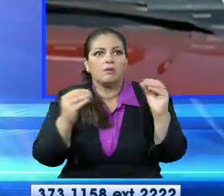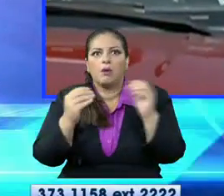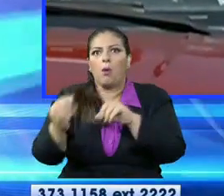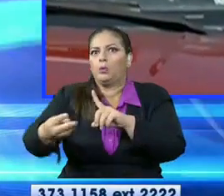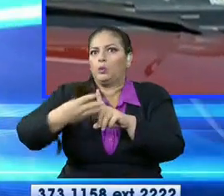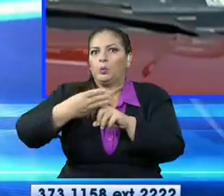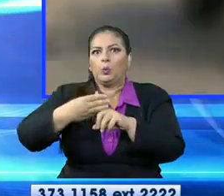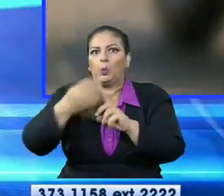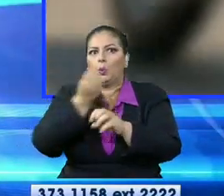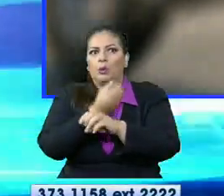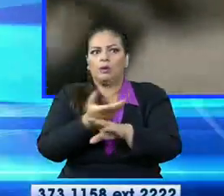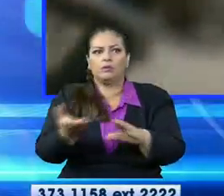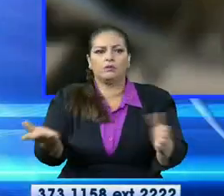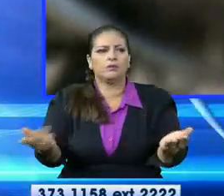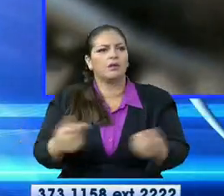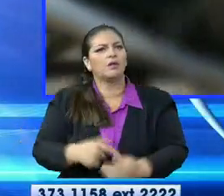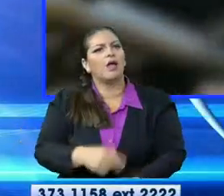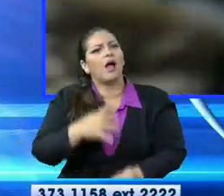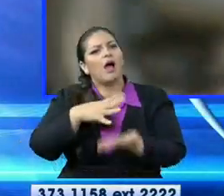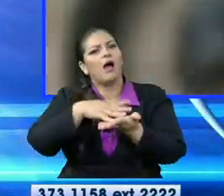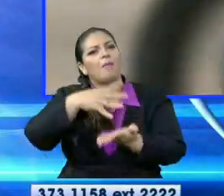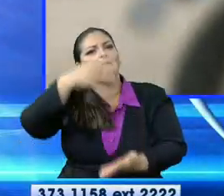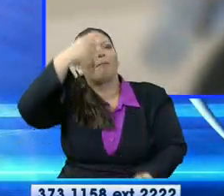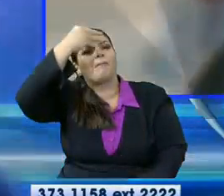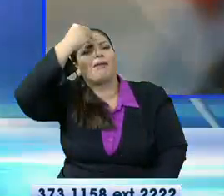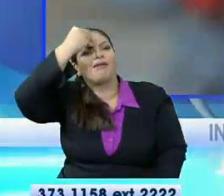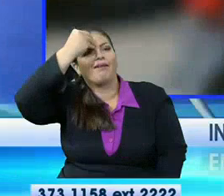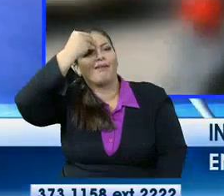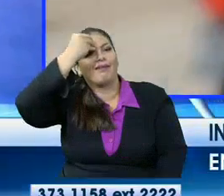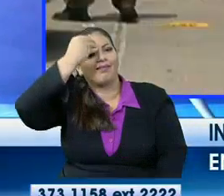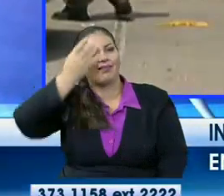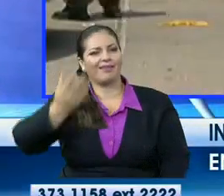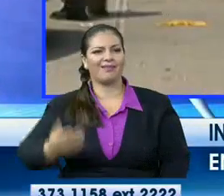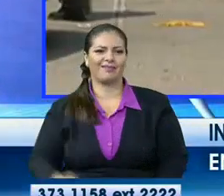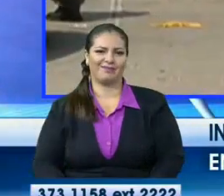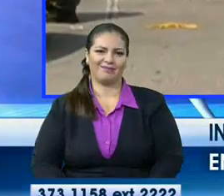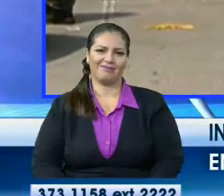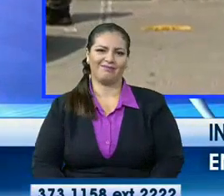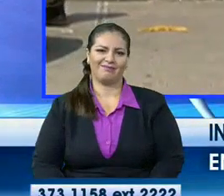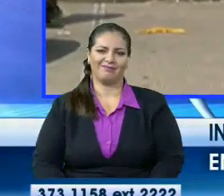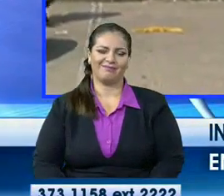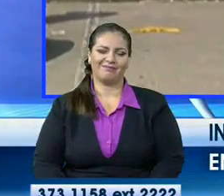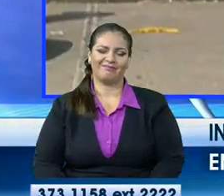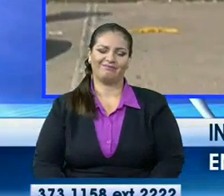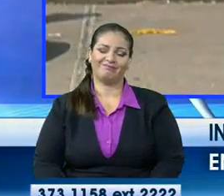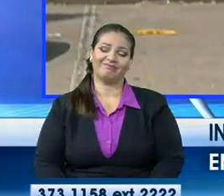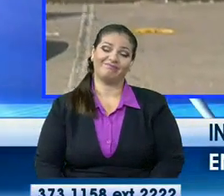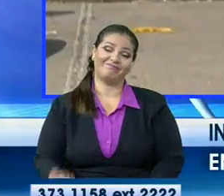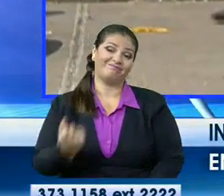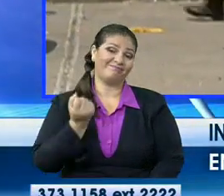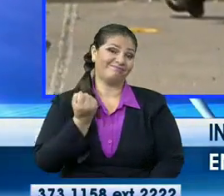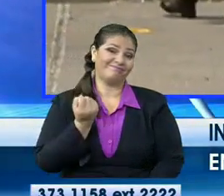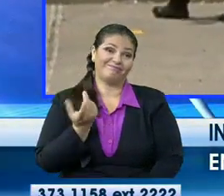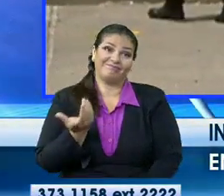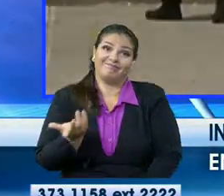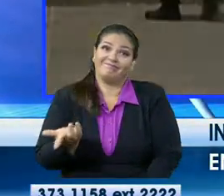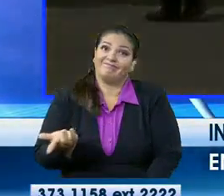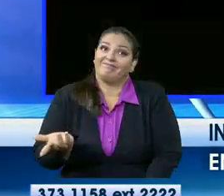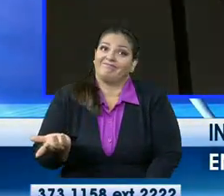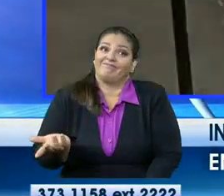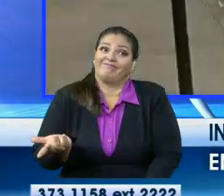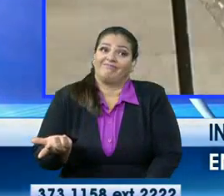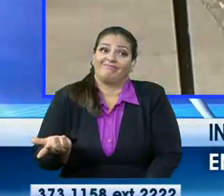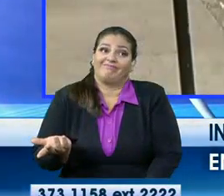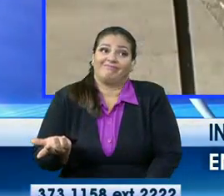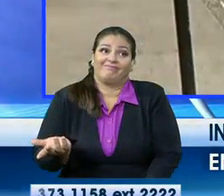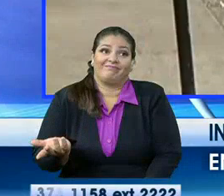sociales pero, y no se han enterado. Y la necedad y persiste la situación. Y eso es a lo que se expone. Lo pudieron haber matado